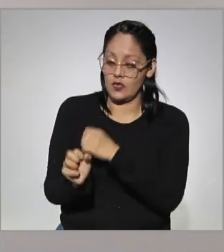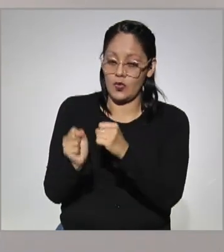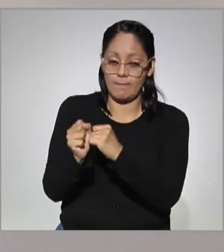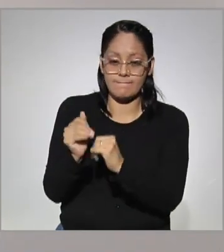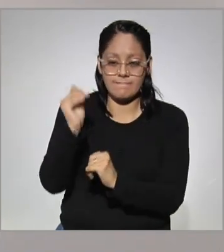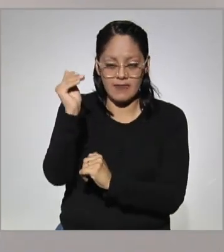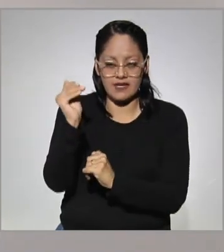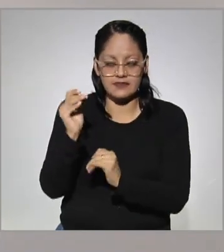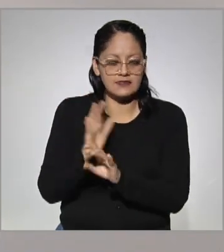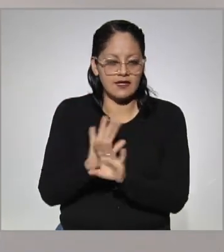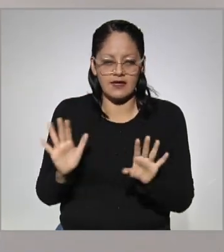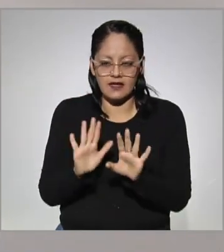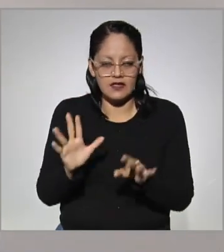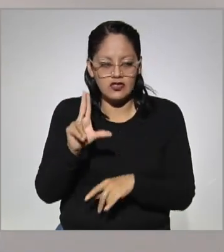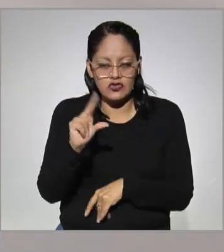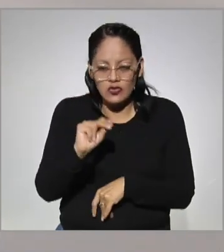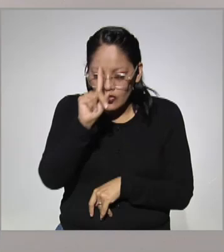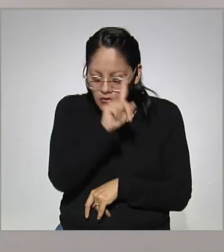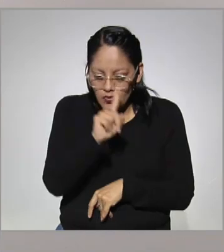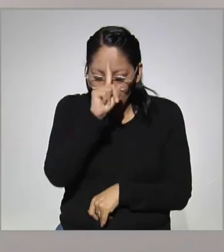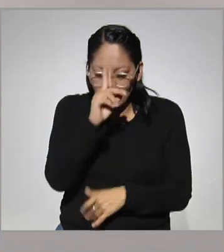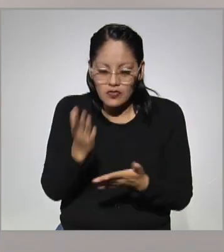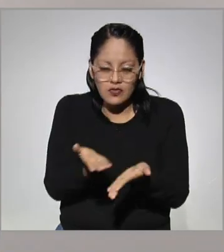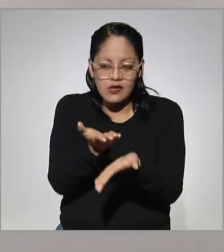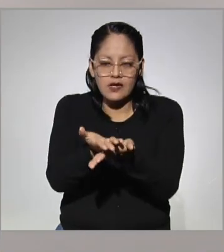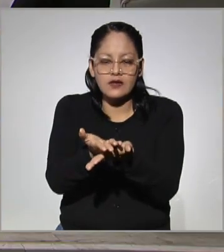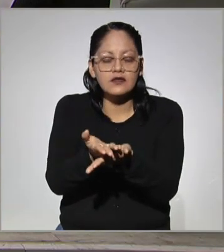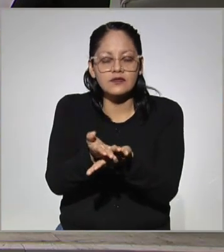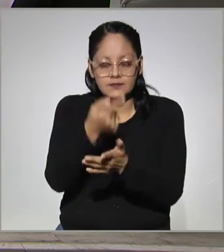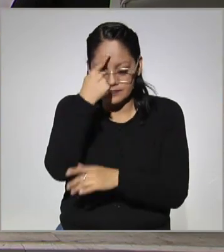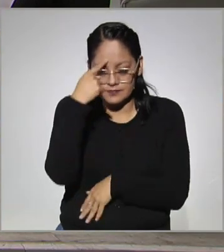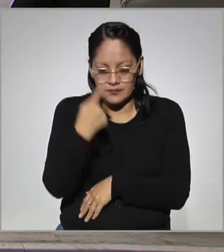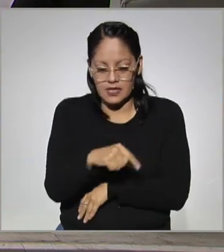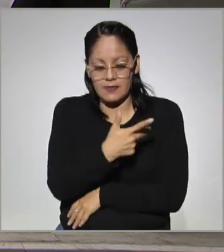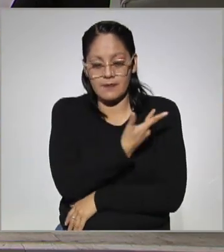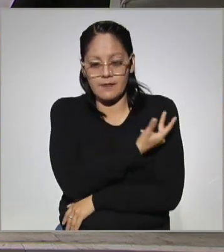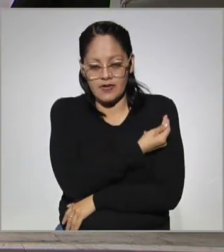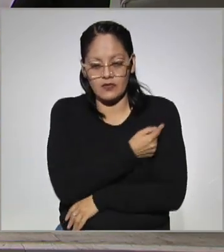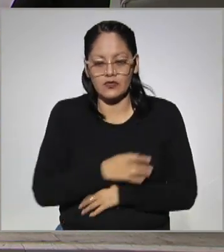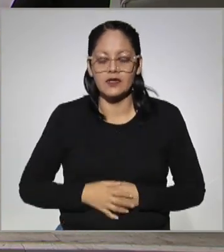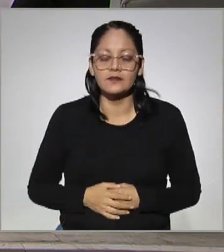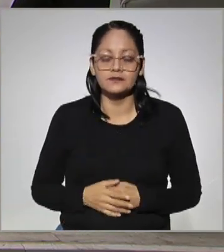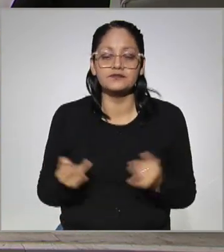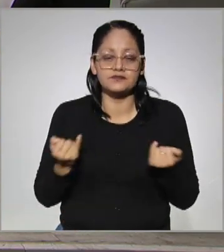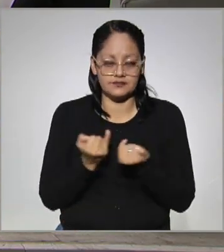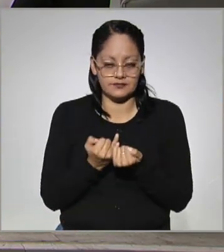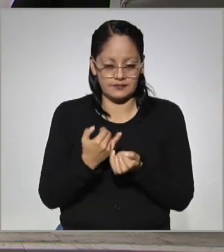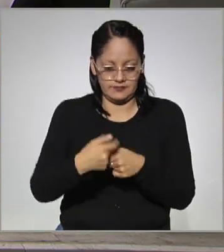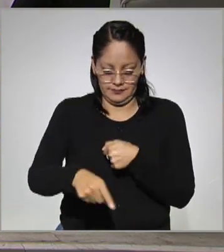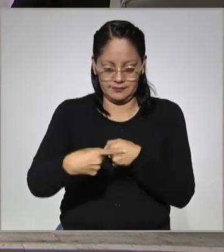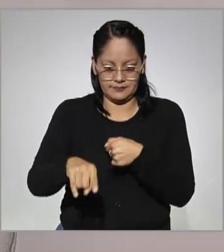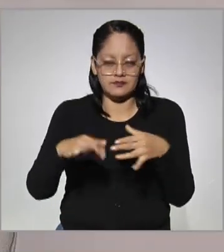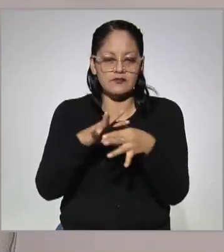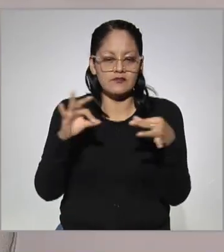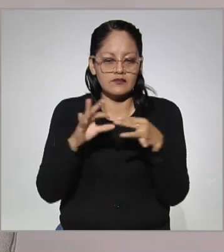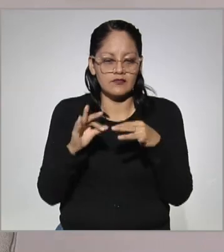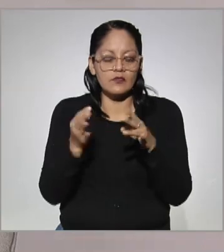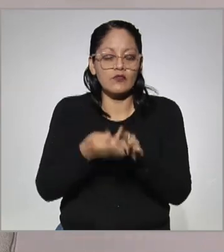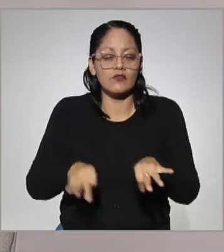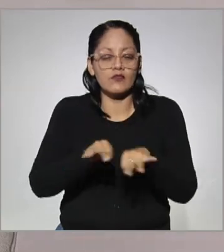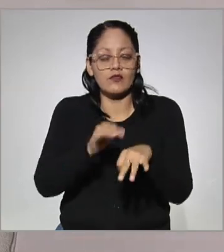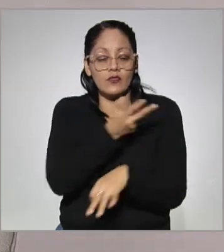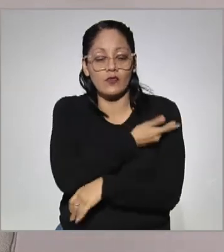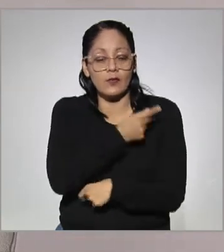no hay una indicación de aplicar la vacuna. Y más adelante vamos a hablar específicamente de la importancia de la vacuna,